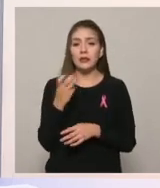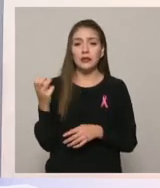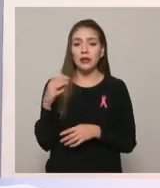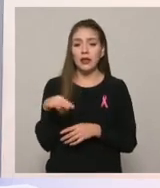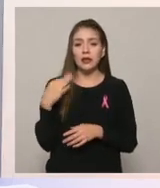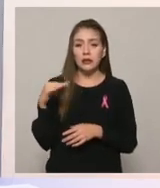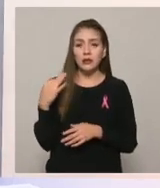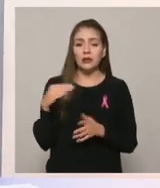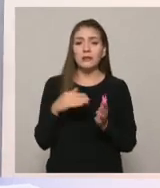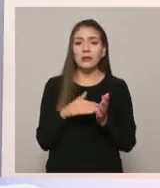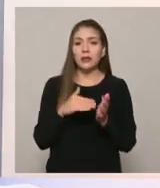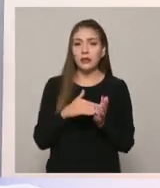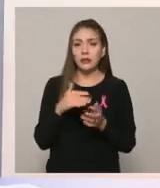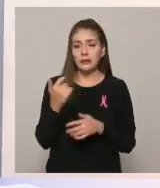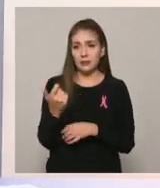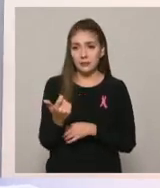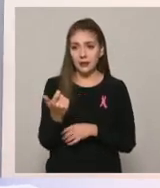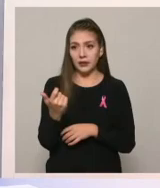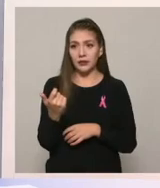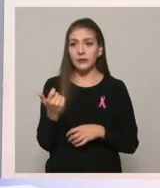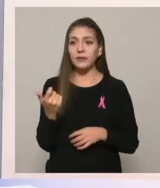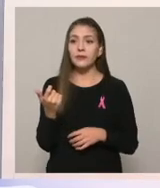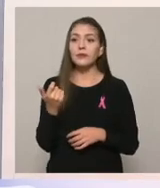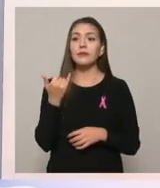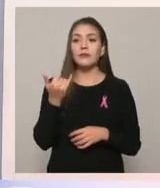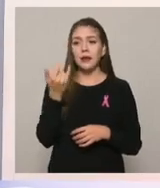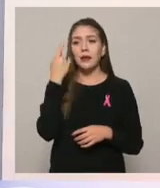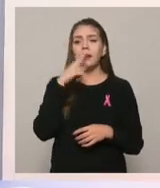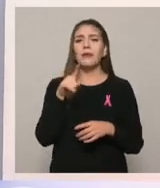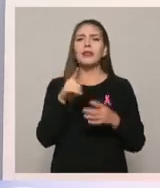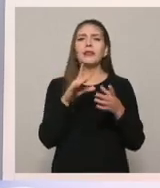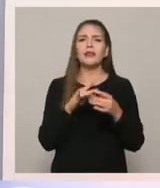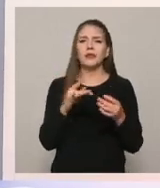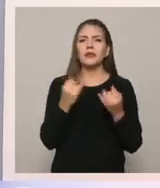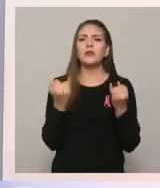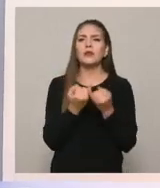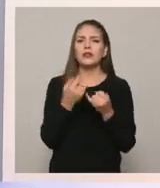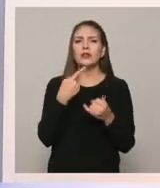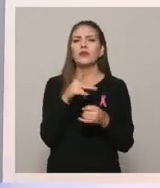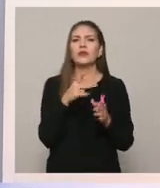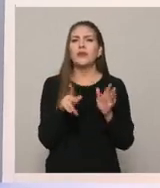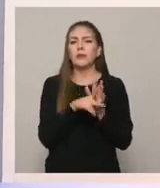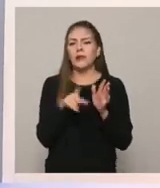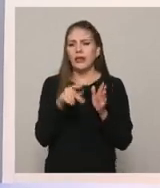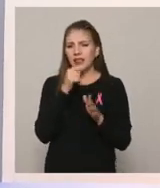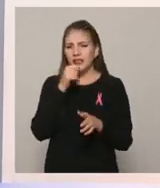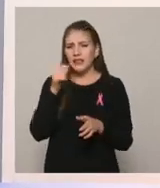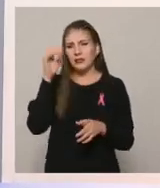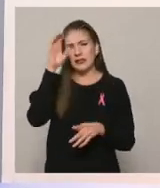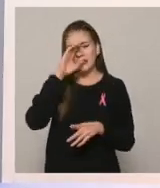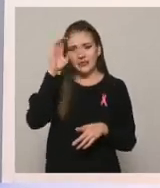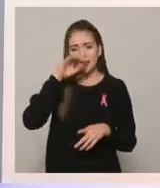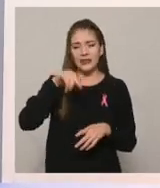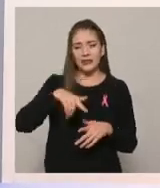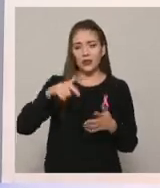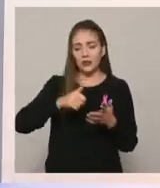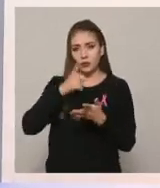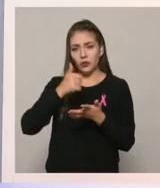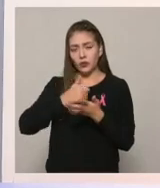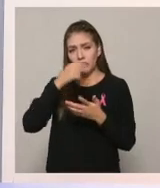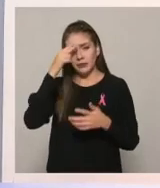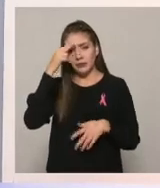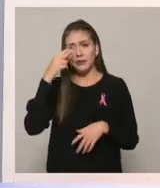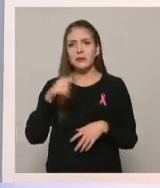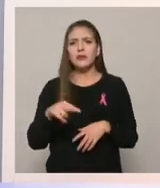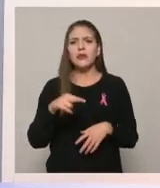77,314 millones de pesos. Y para hablar de lo que significa también el periodismo científico en la Ciudad de México, cuál es la responsabilidad